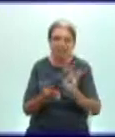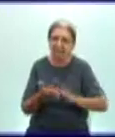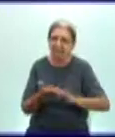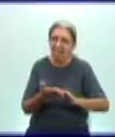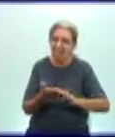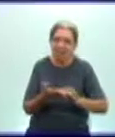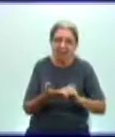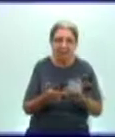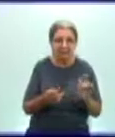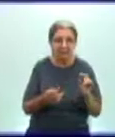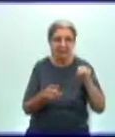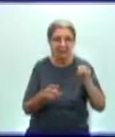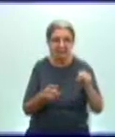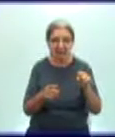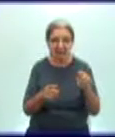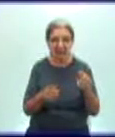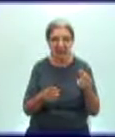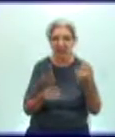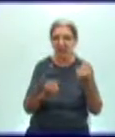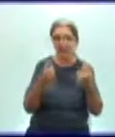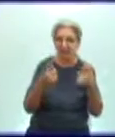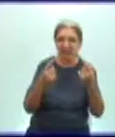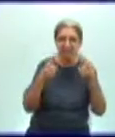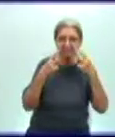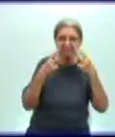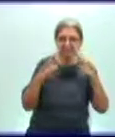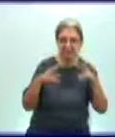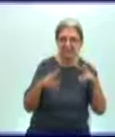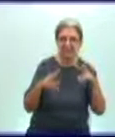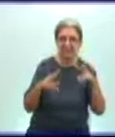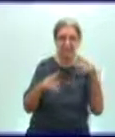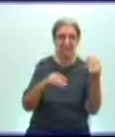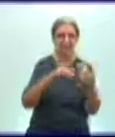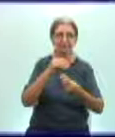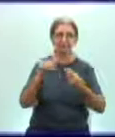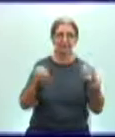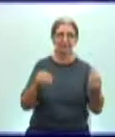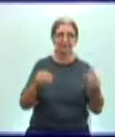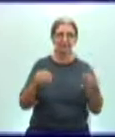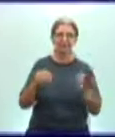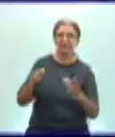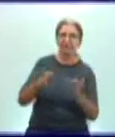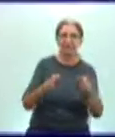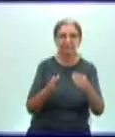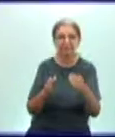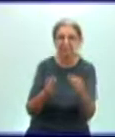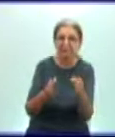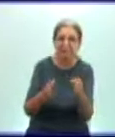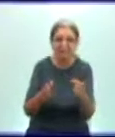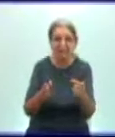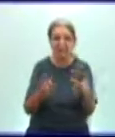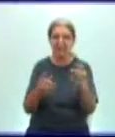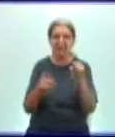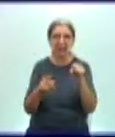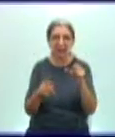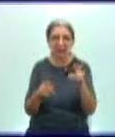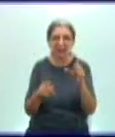hubiera sospechado que allí viviera alguien capaz de torcer el destino de nadie. Hasta su nombre parecía una